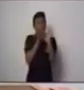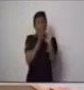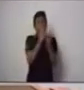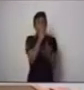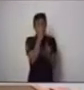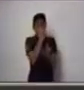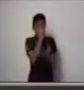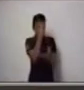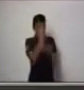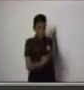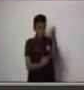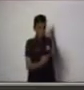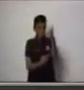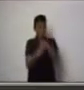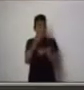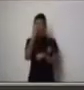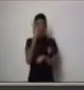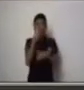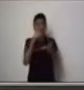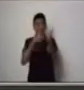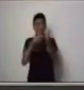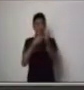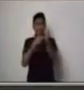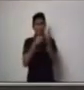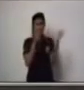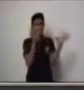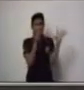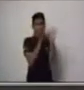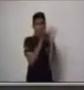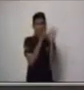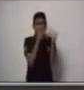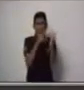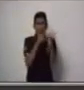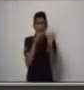Ahora, ustedes me indican qué palabra es la que formamos.